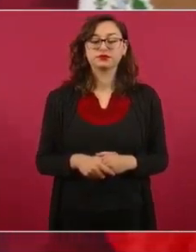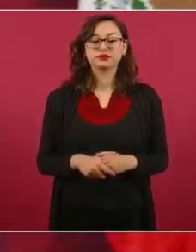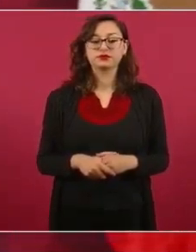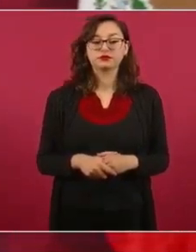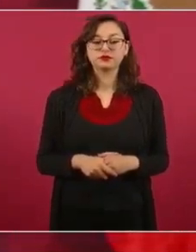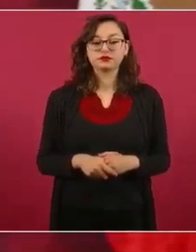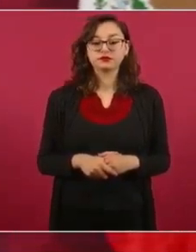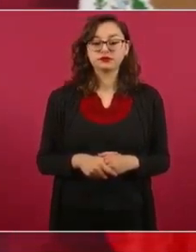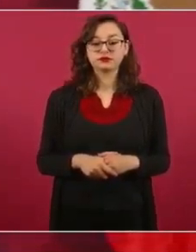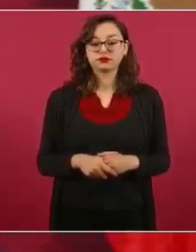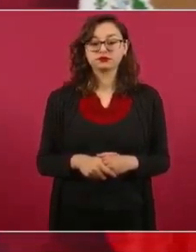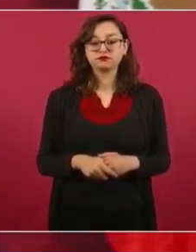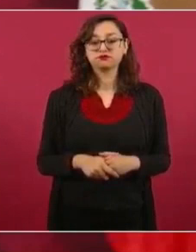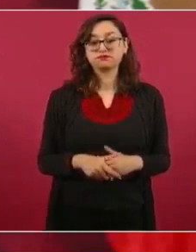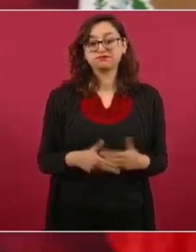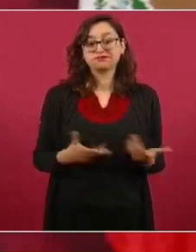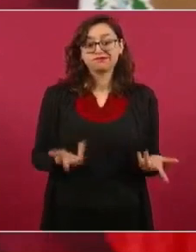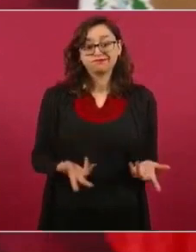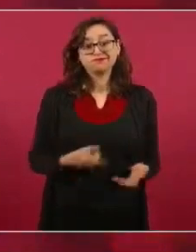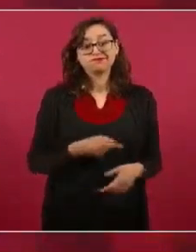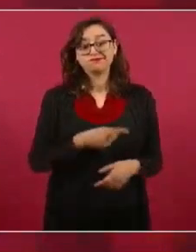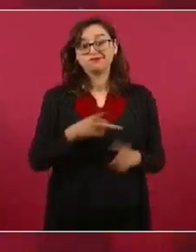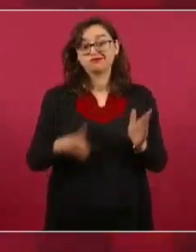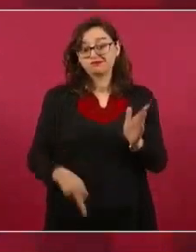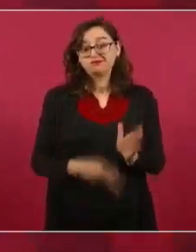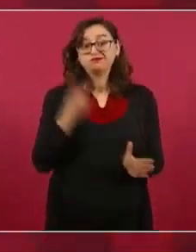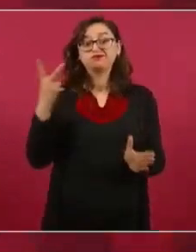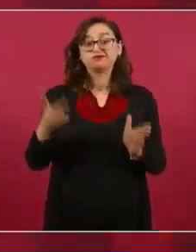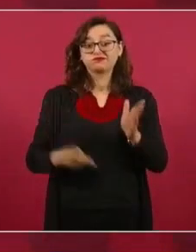Y no les va bien porque tienen,